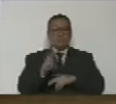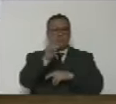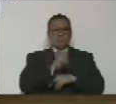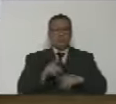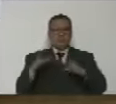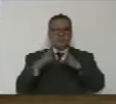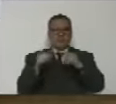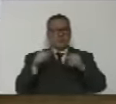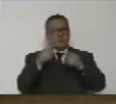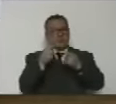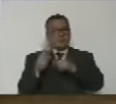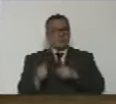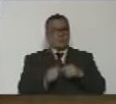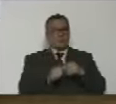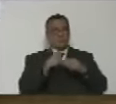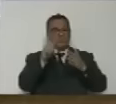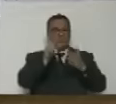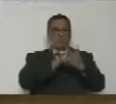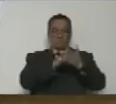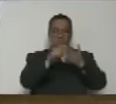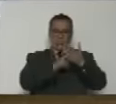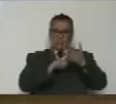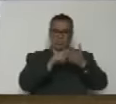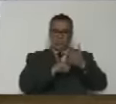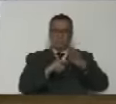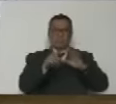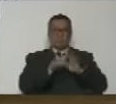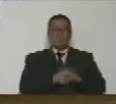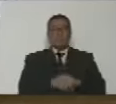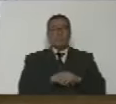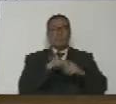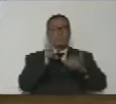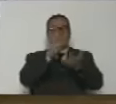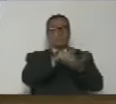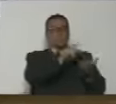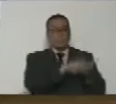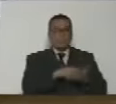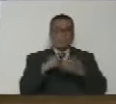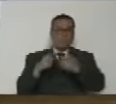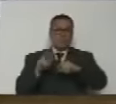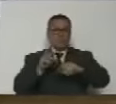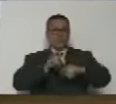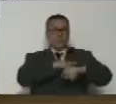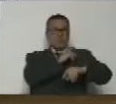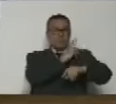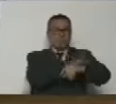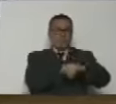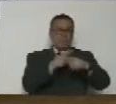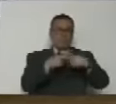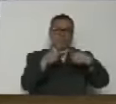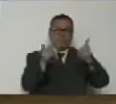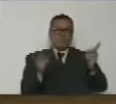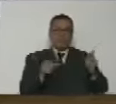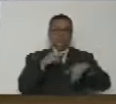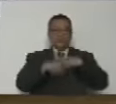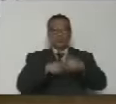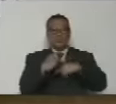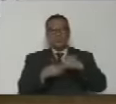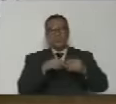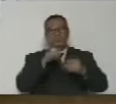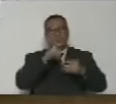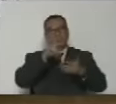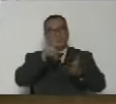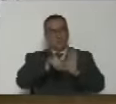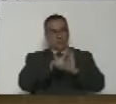los recursos. Los términos para la participación de las entidades del poder popular se desarrollarán en la ley